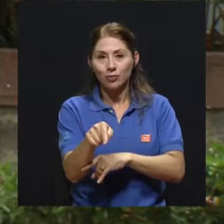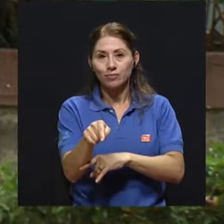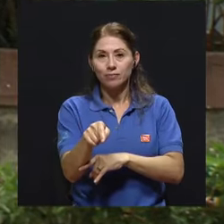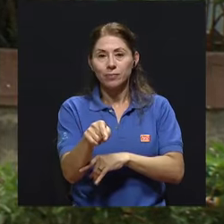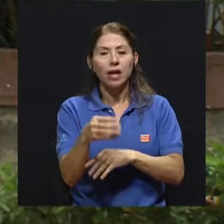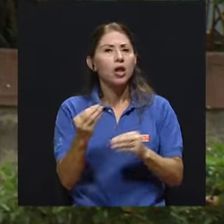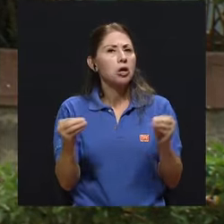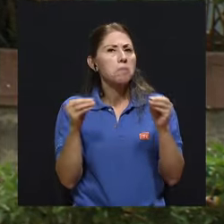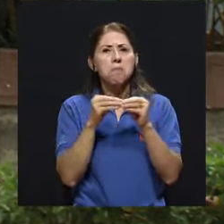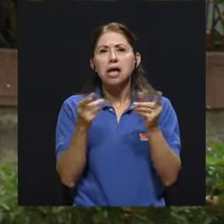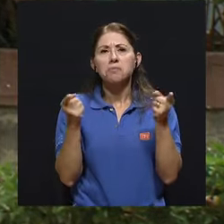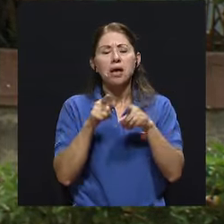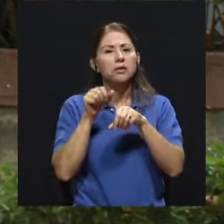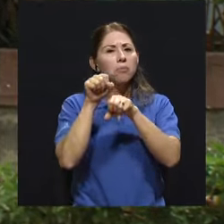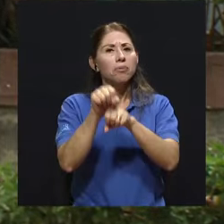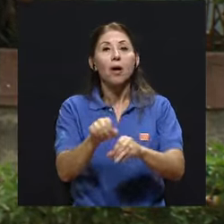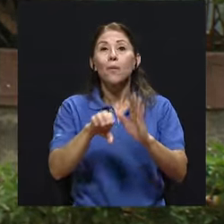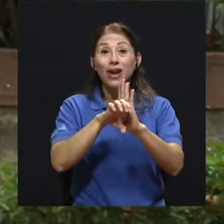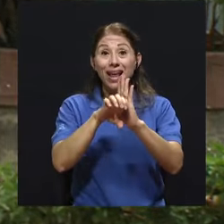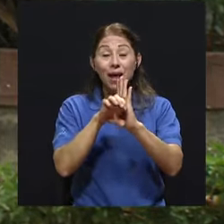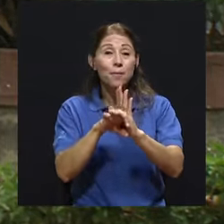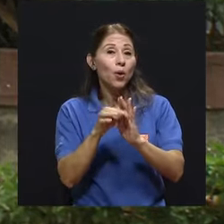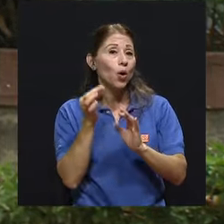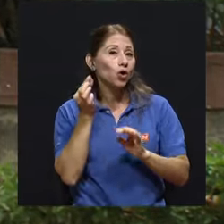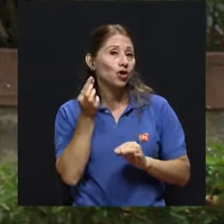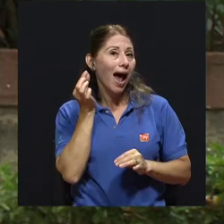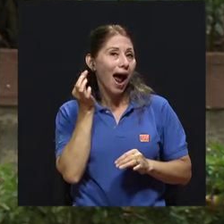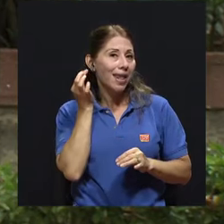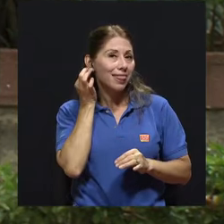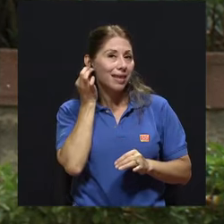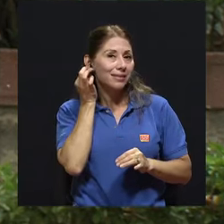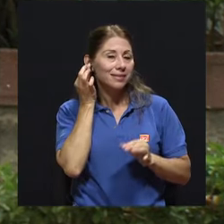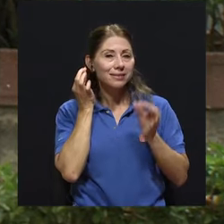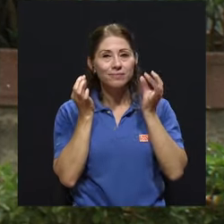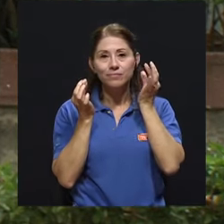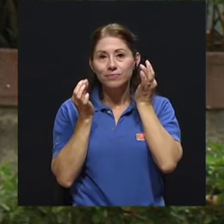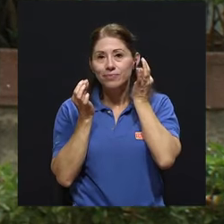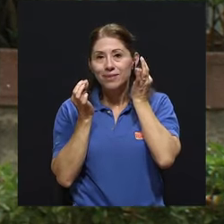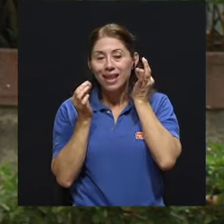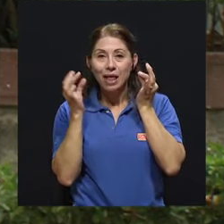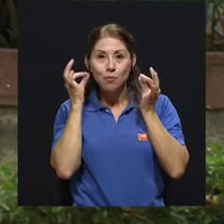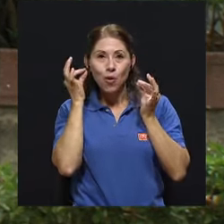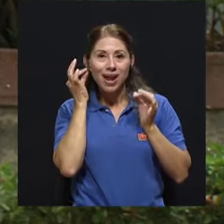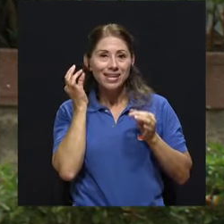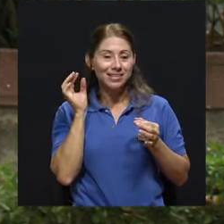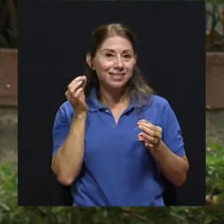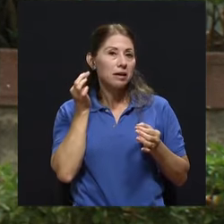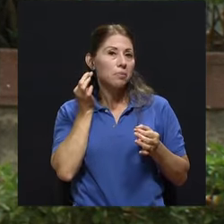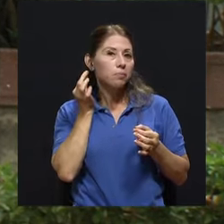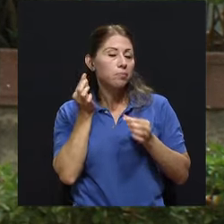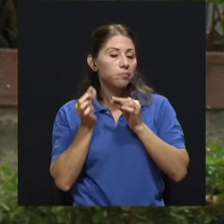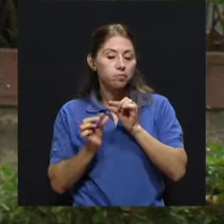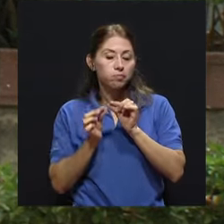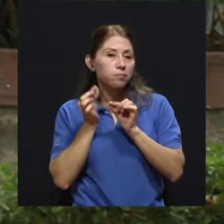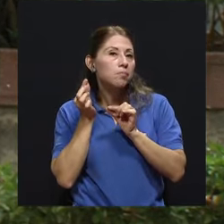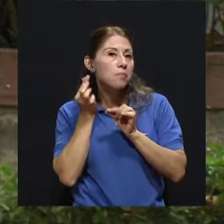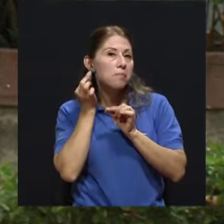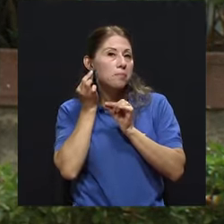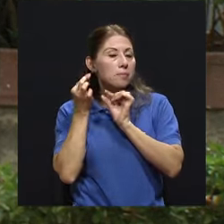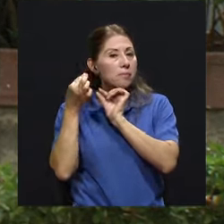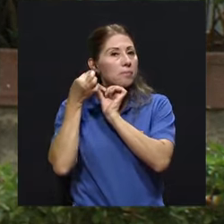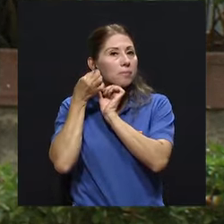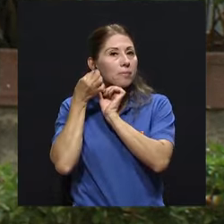exagerada. De los más típicas de esa, por ejemplo, son los aretes en las mujeres, aretes de fantasía, hacen